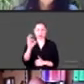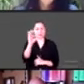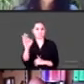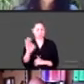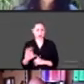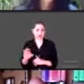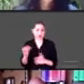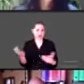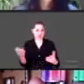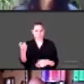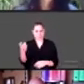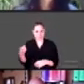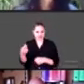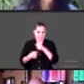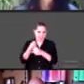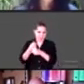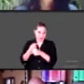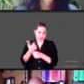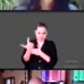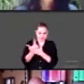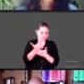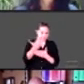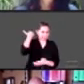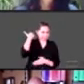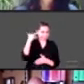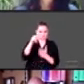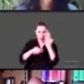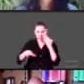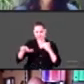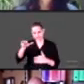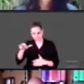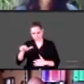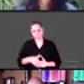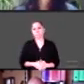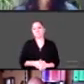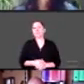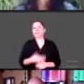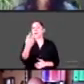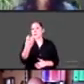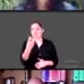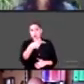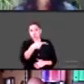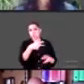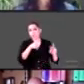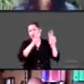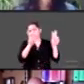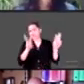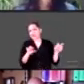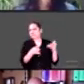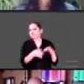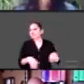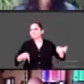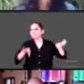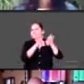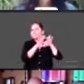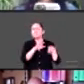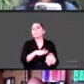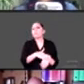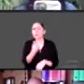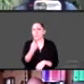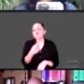2018. Acá este tema también es importante porque prácticamente de 2008 a 2018